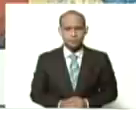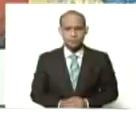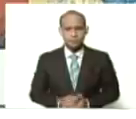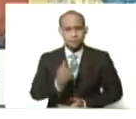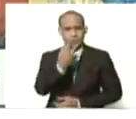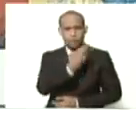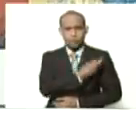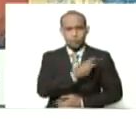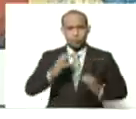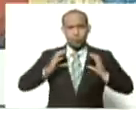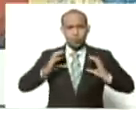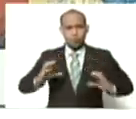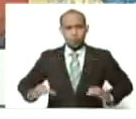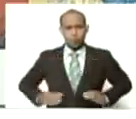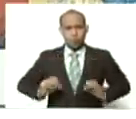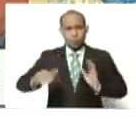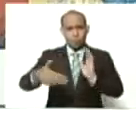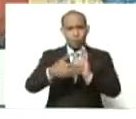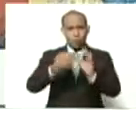inmunizan el cuerpo contra la enfermedad,